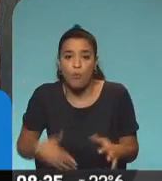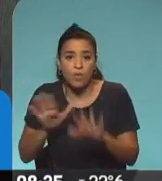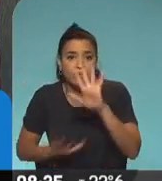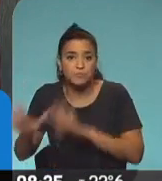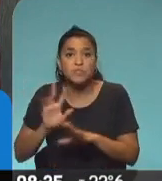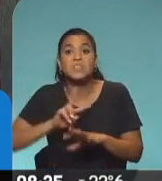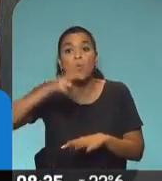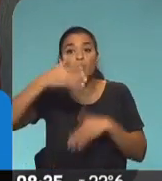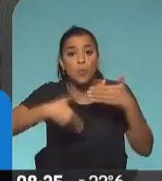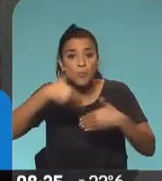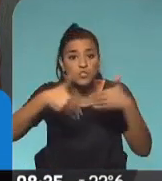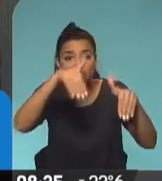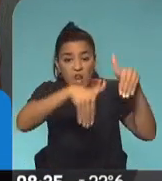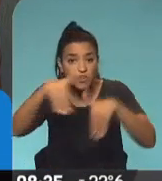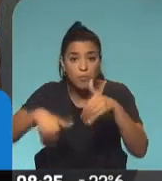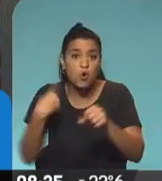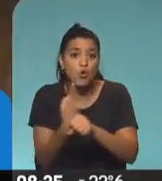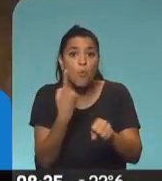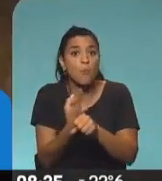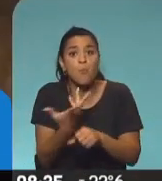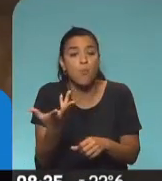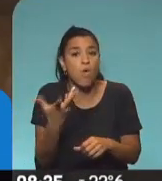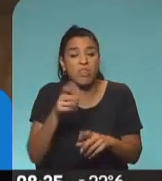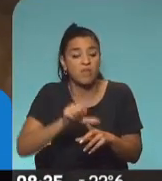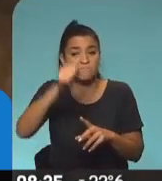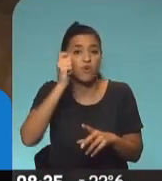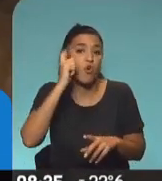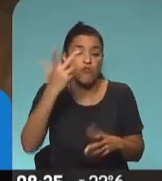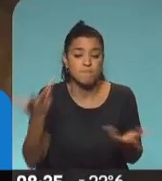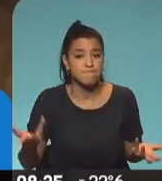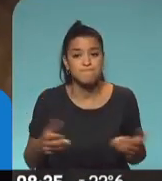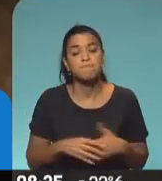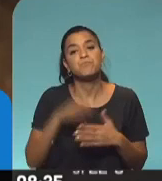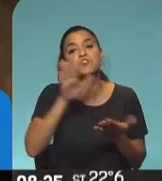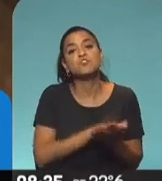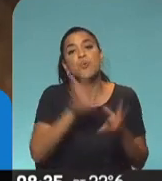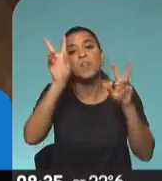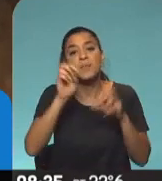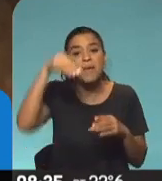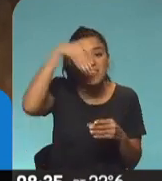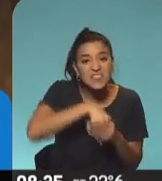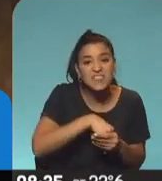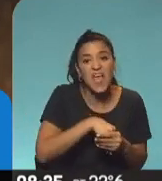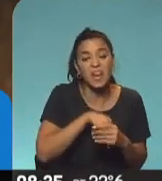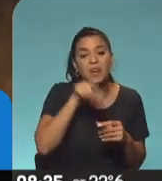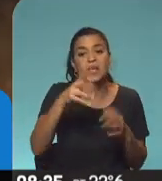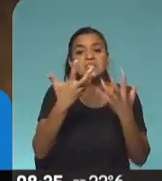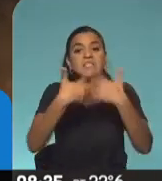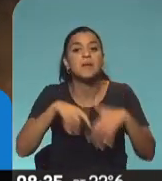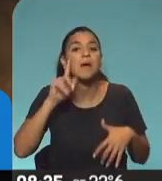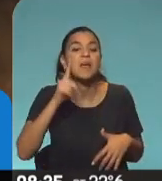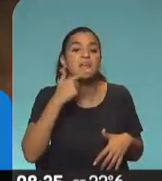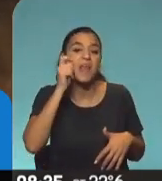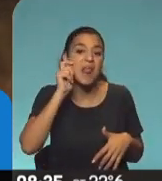proceso electoral sin posibilidad de formar una mayoría. Sí, son aspectos que tienen que ver con la política interna israelí. Recordemos que el sistema israelí es un